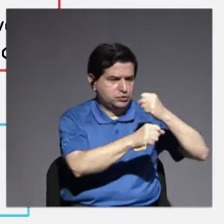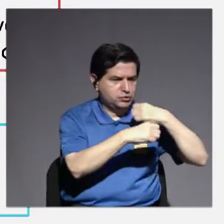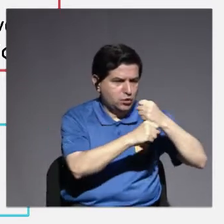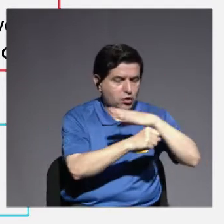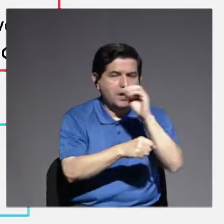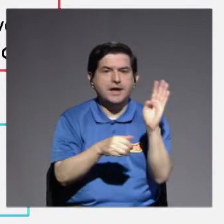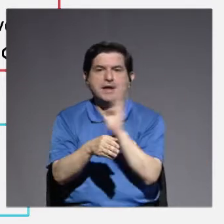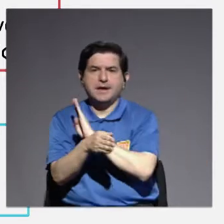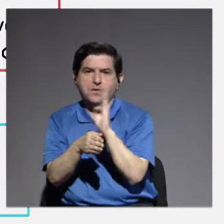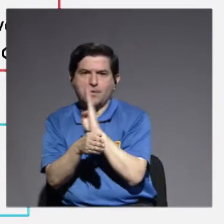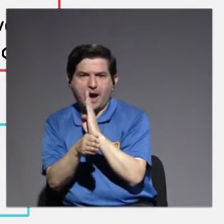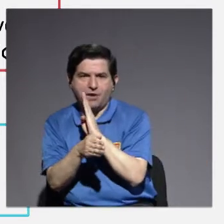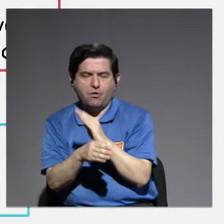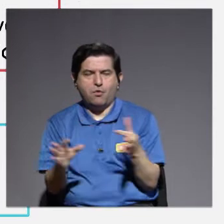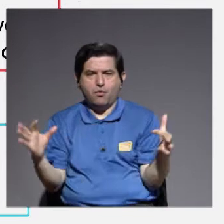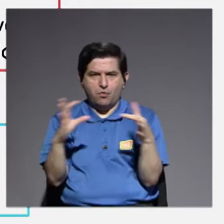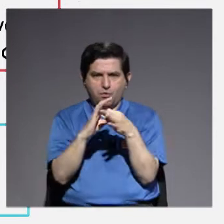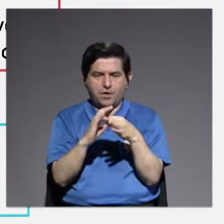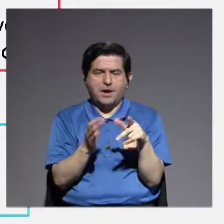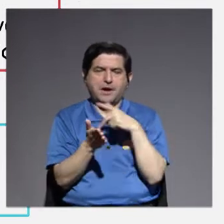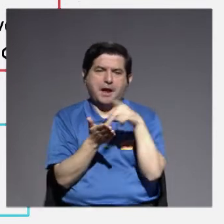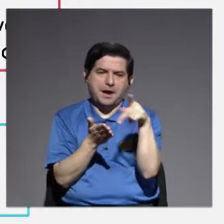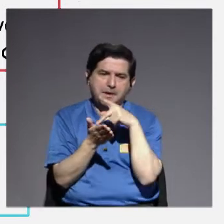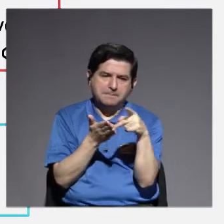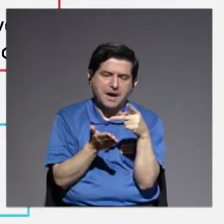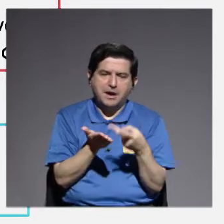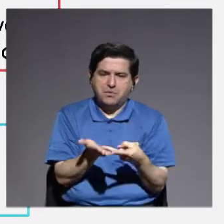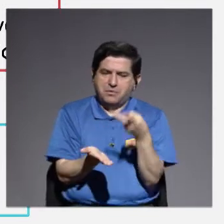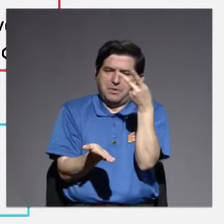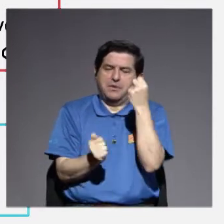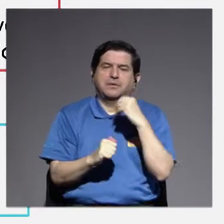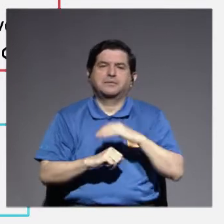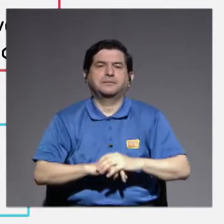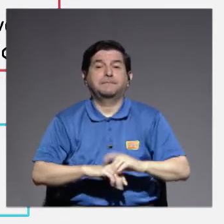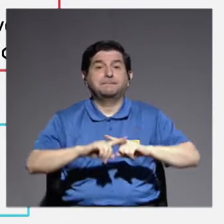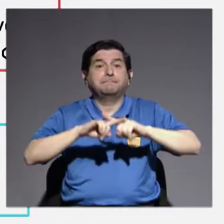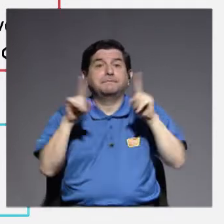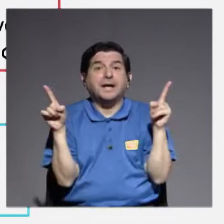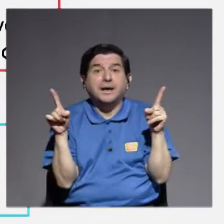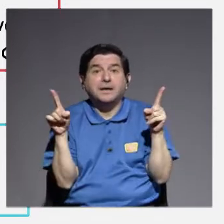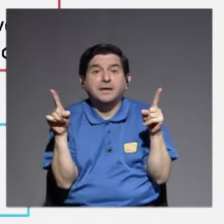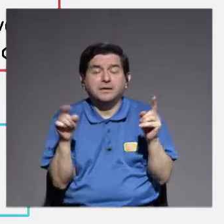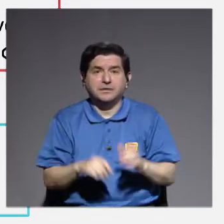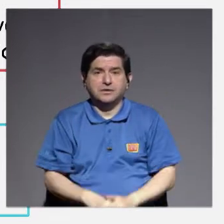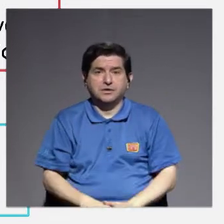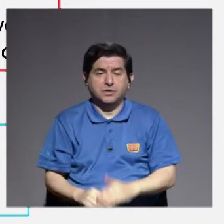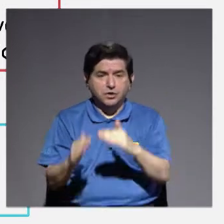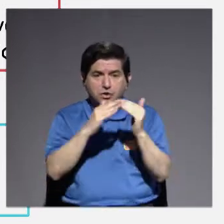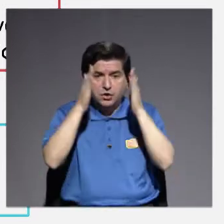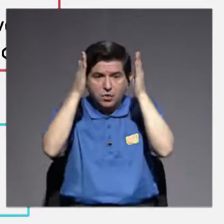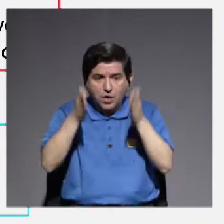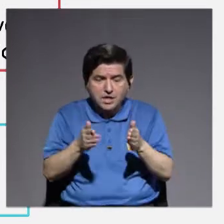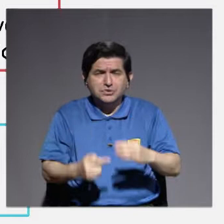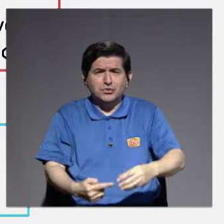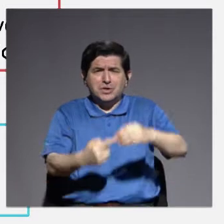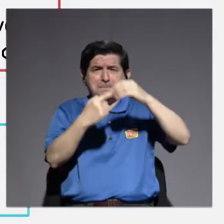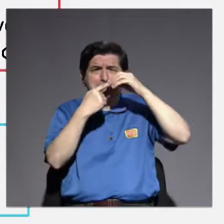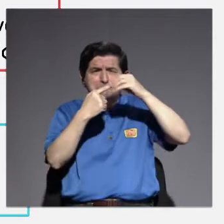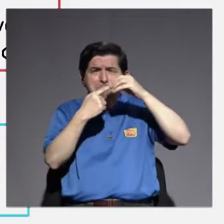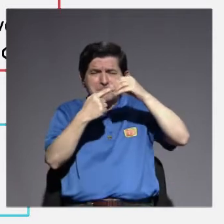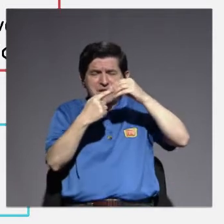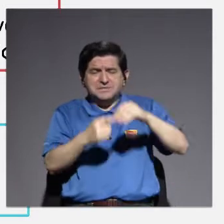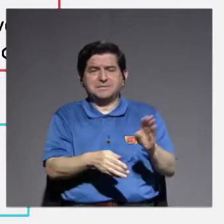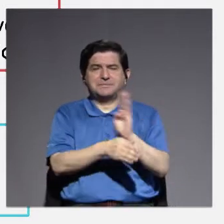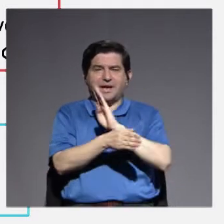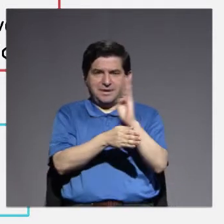los bancos respecto a los montos a pagar y todo este tema, pero la parte hacia el ciudadano se da principalmente a través de